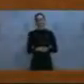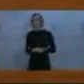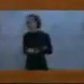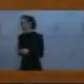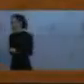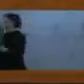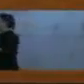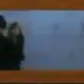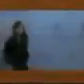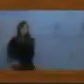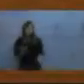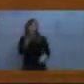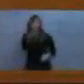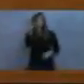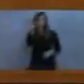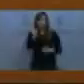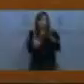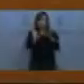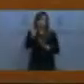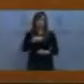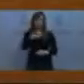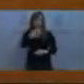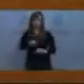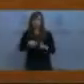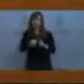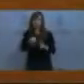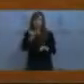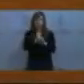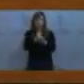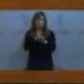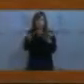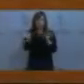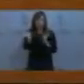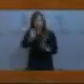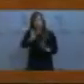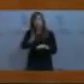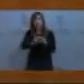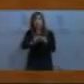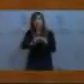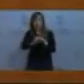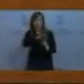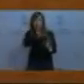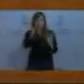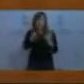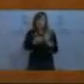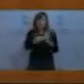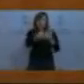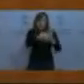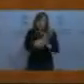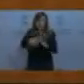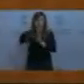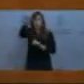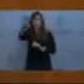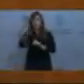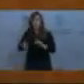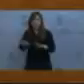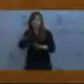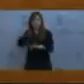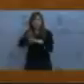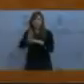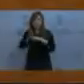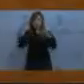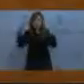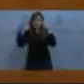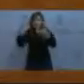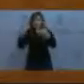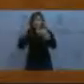20% más de probabilidades de no tener secuelas o de curarse con respecto al que acude o es atendido a